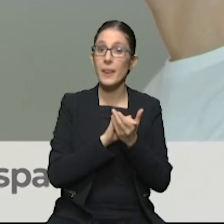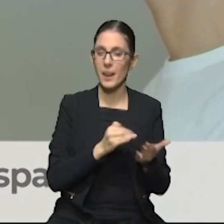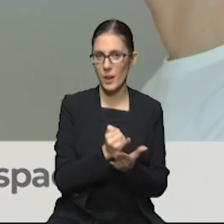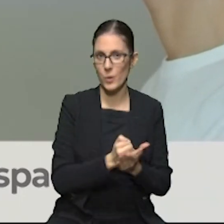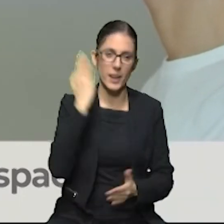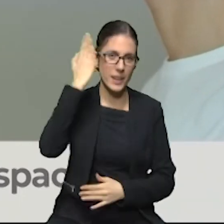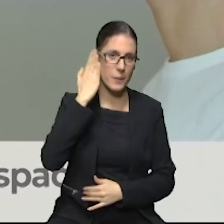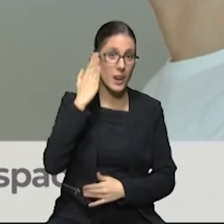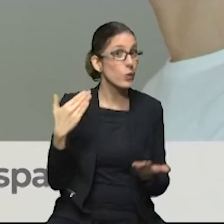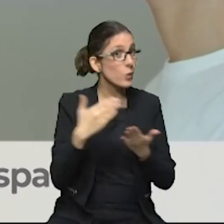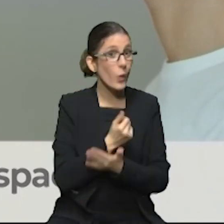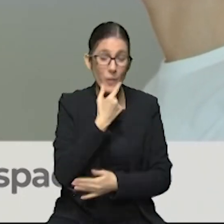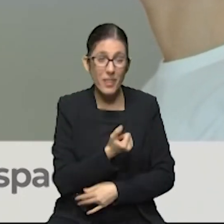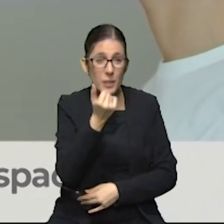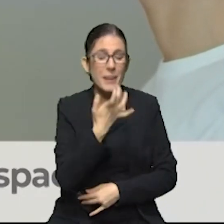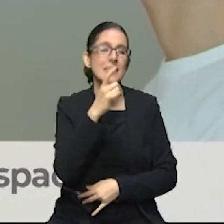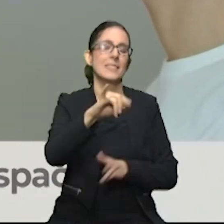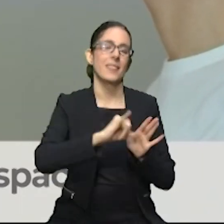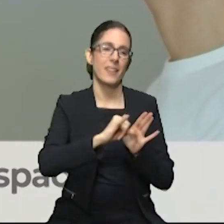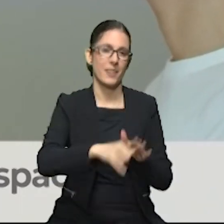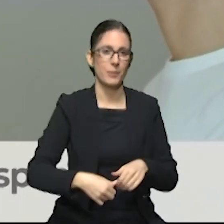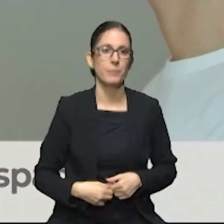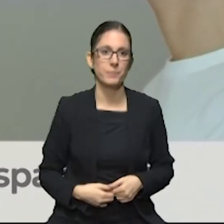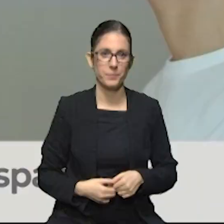Navarra todo es más fácil si estás cerca.